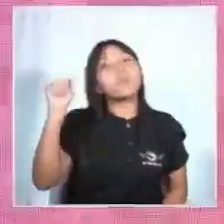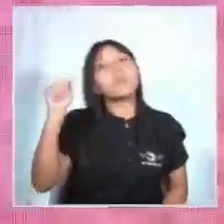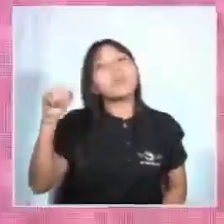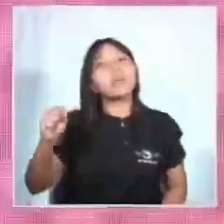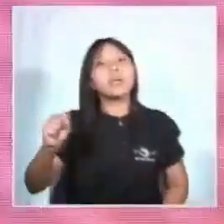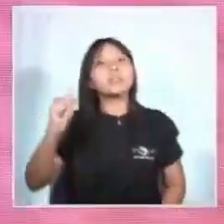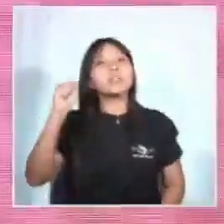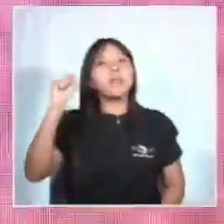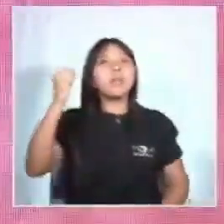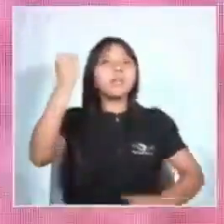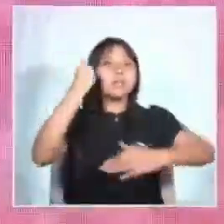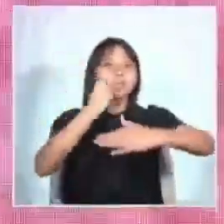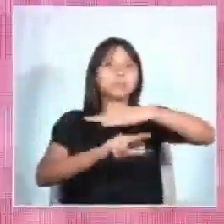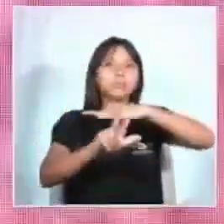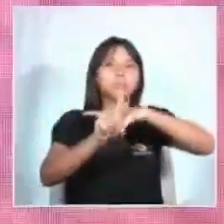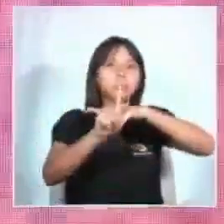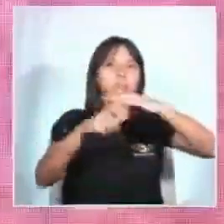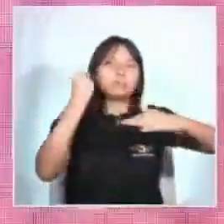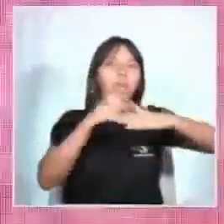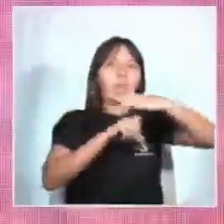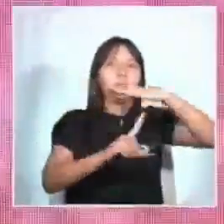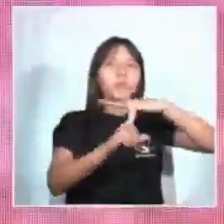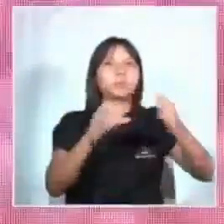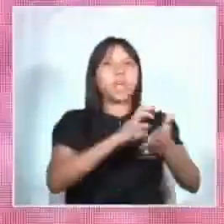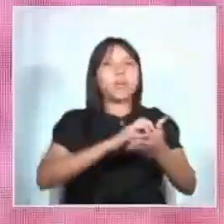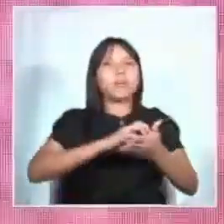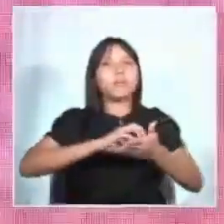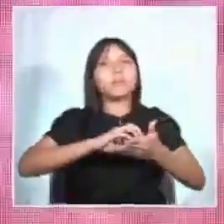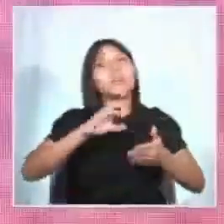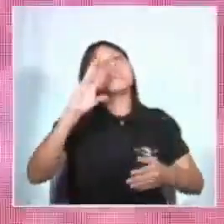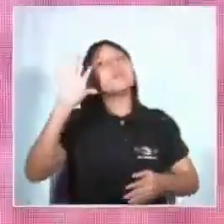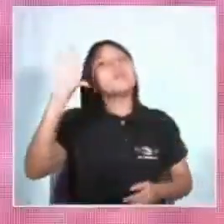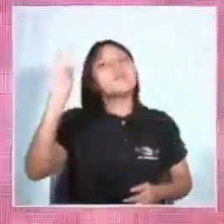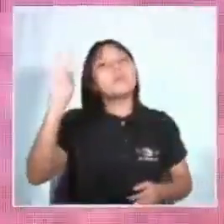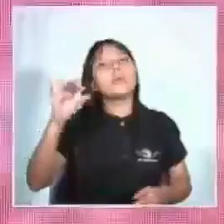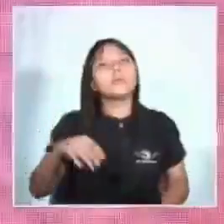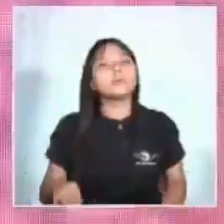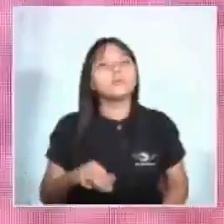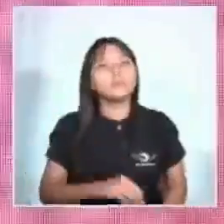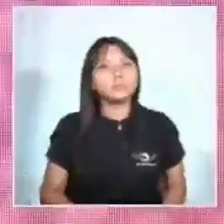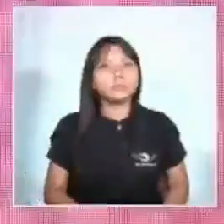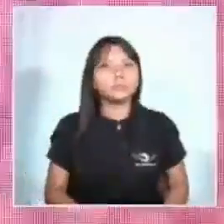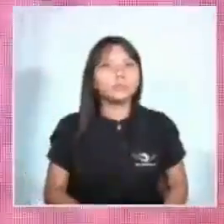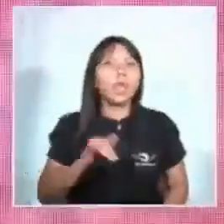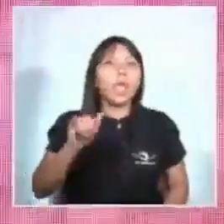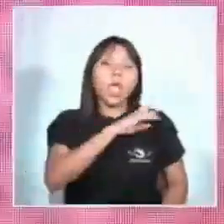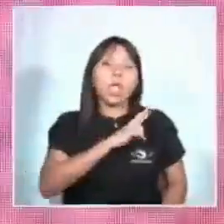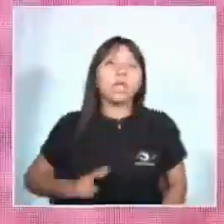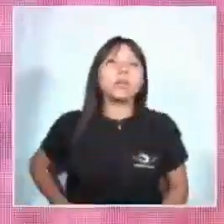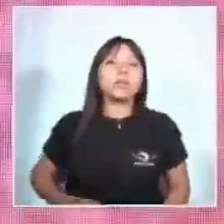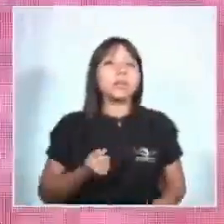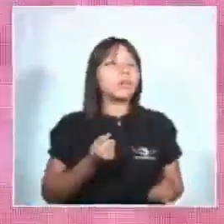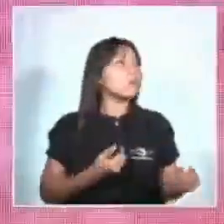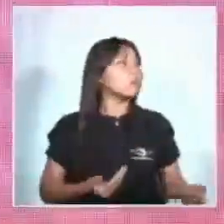9 del 5 al 8. Yo les leo la traducción del lenguaje actual. El rey mandó a